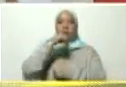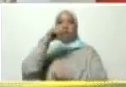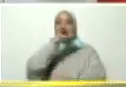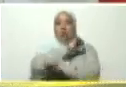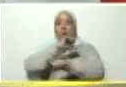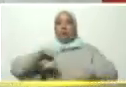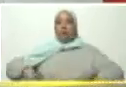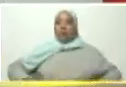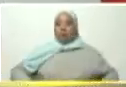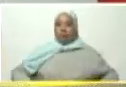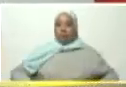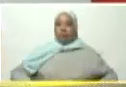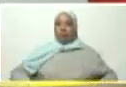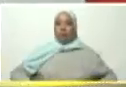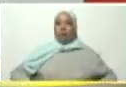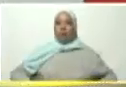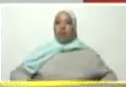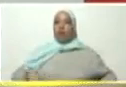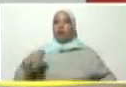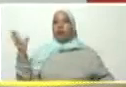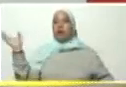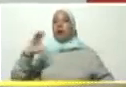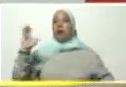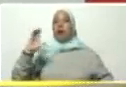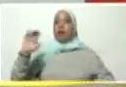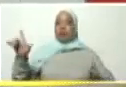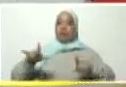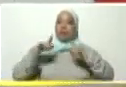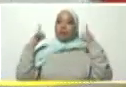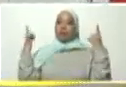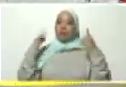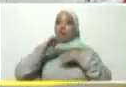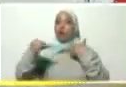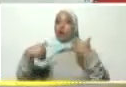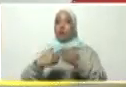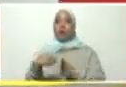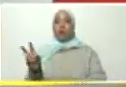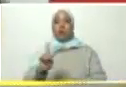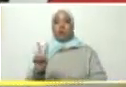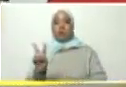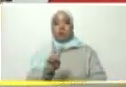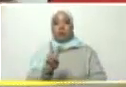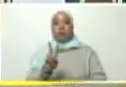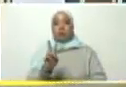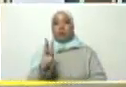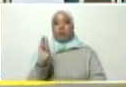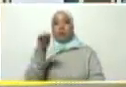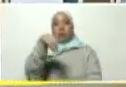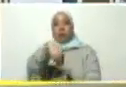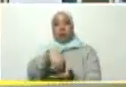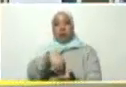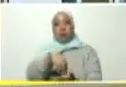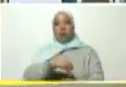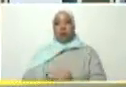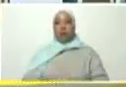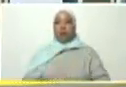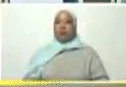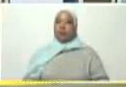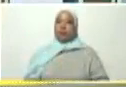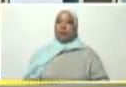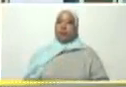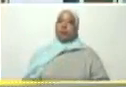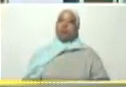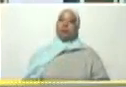cojedes todo el país Caracas la guaira Miranda estuvimos